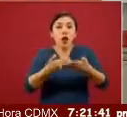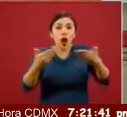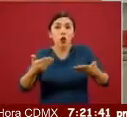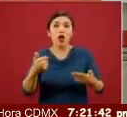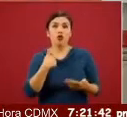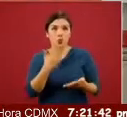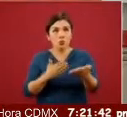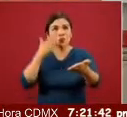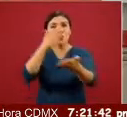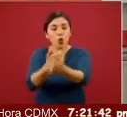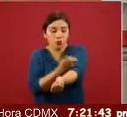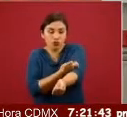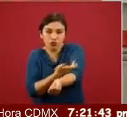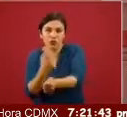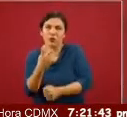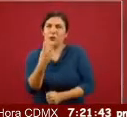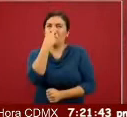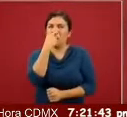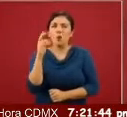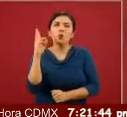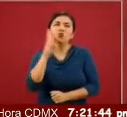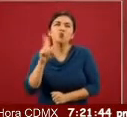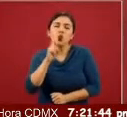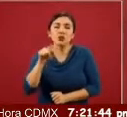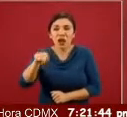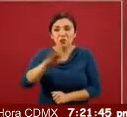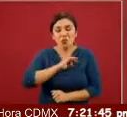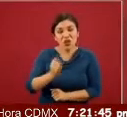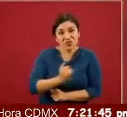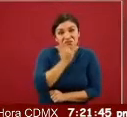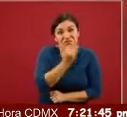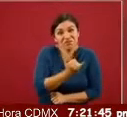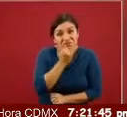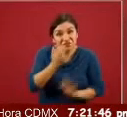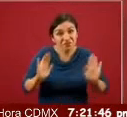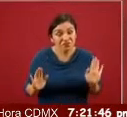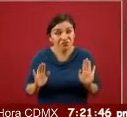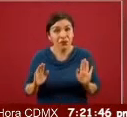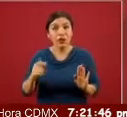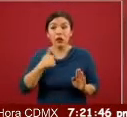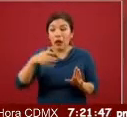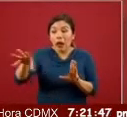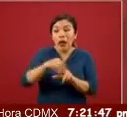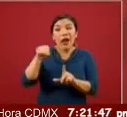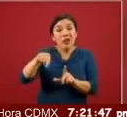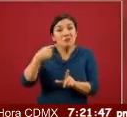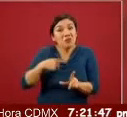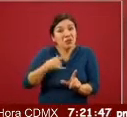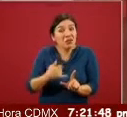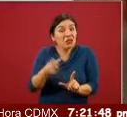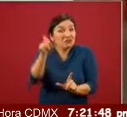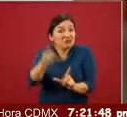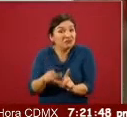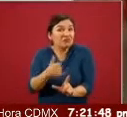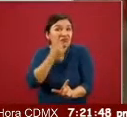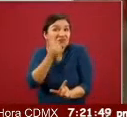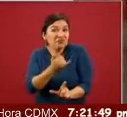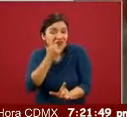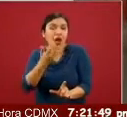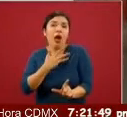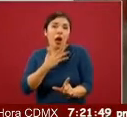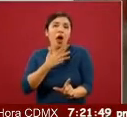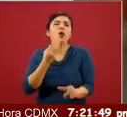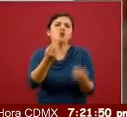la muestra, clasifico el caso como sospechoso. En el momento que lo clasifico como sospechoso, sí, en una buena cantidad y proporción de